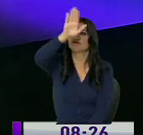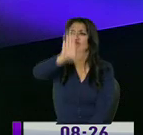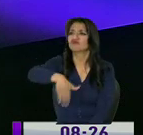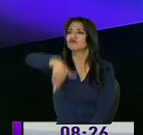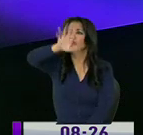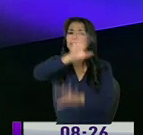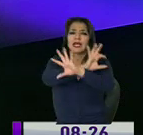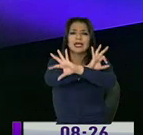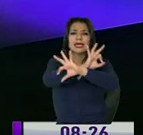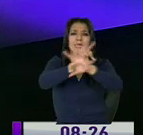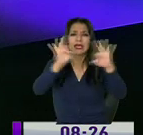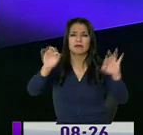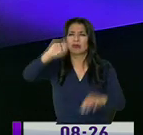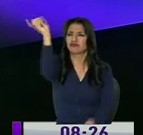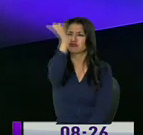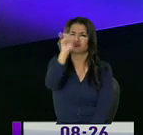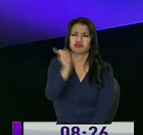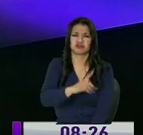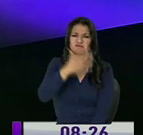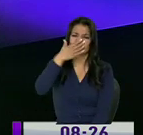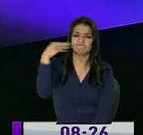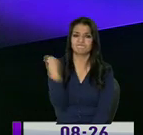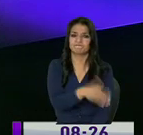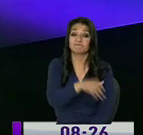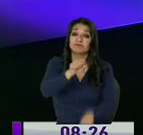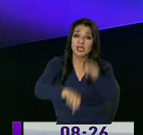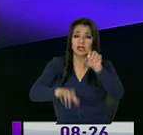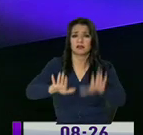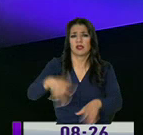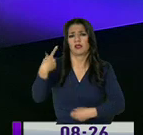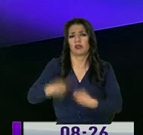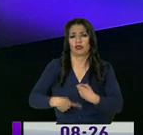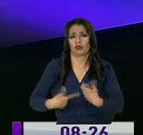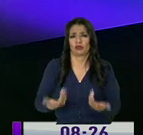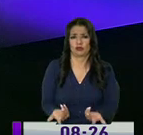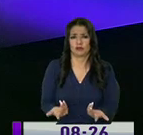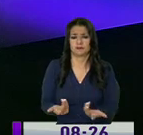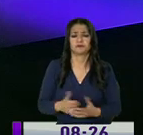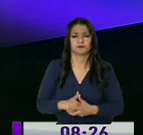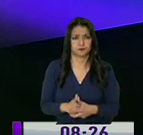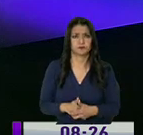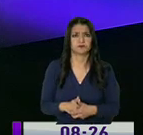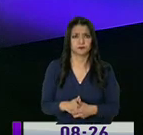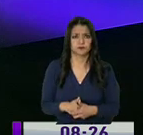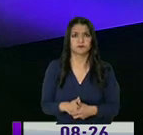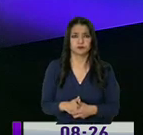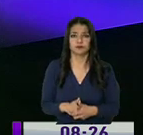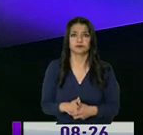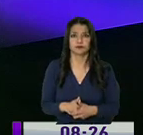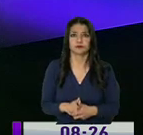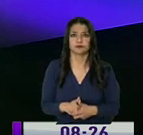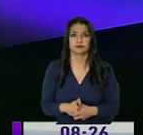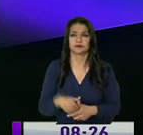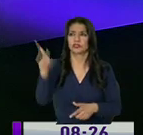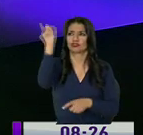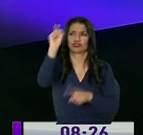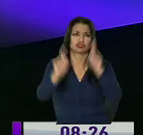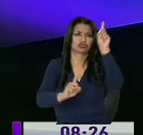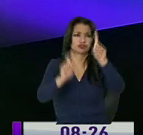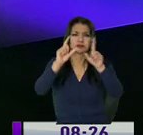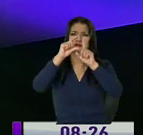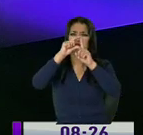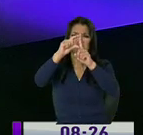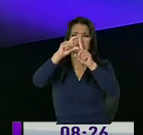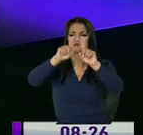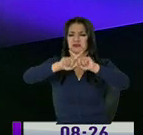esos malditos grafitis que lo único que hacen es dañar toda la estructura que tenemos y poner panfletos ahí que no